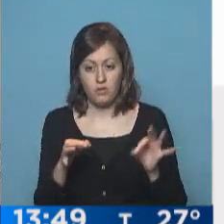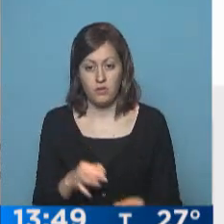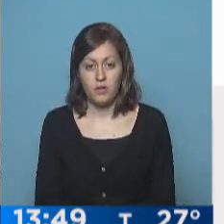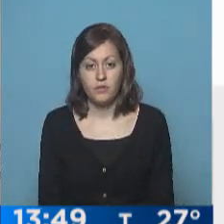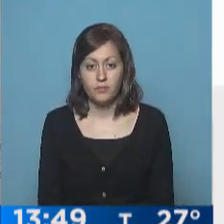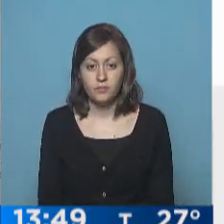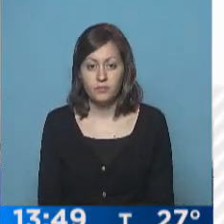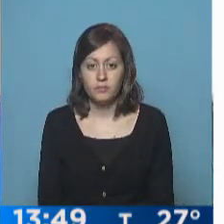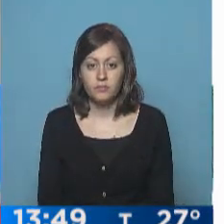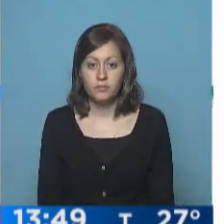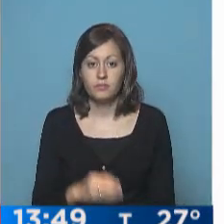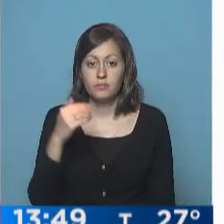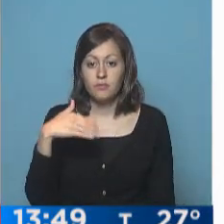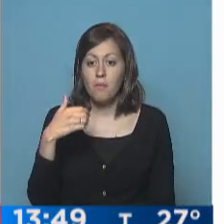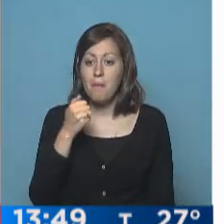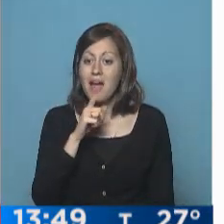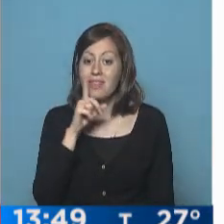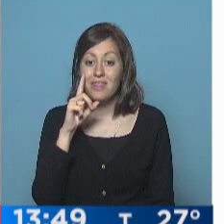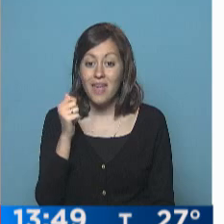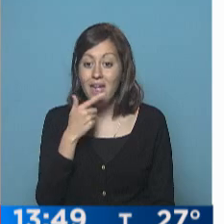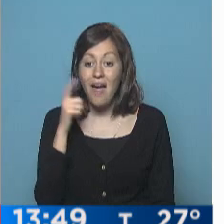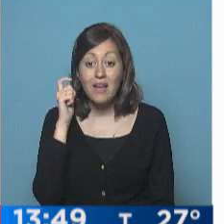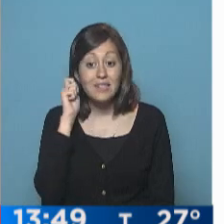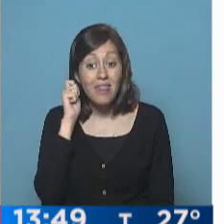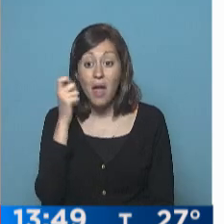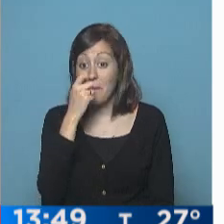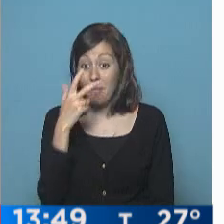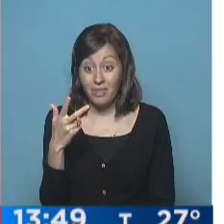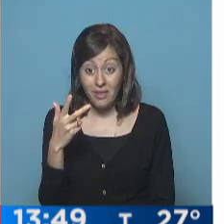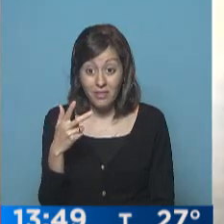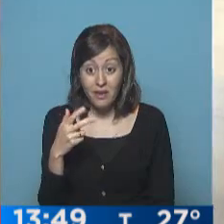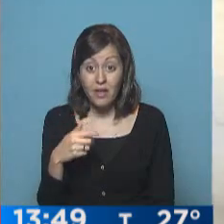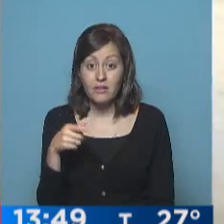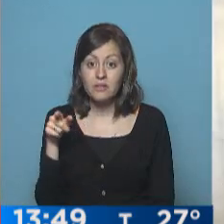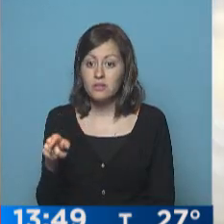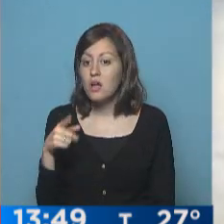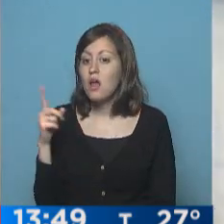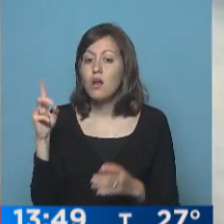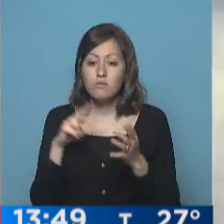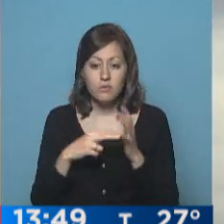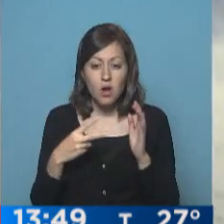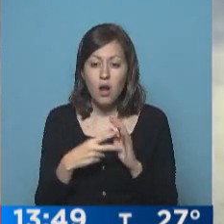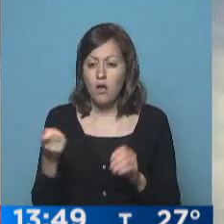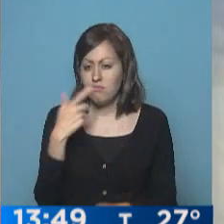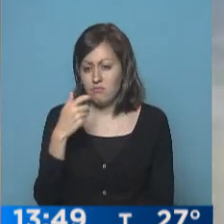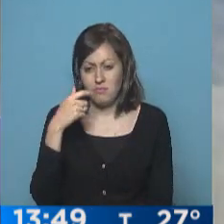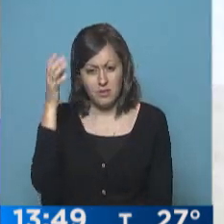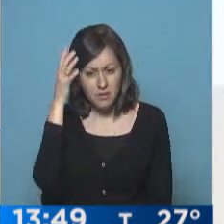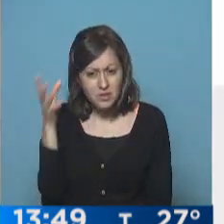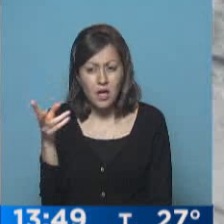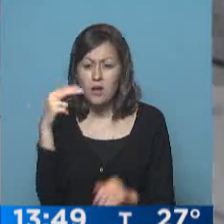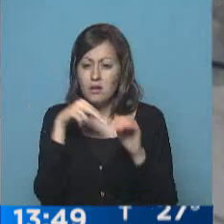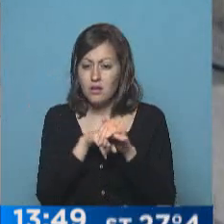nota Matías carbonel tenía 23 años luchaba contra la sobrem medicación los malos tratos y internaciones